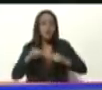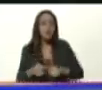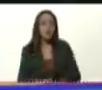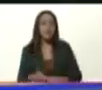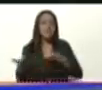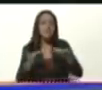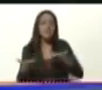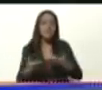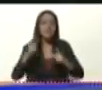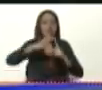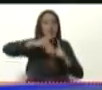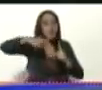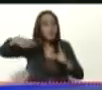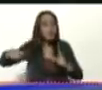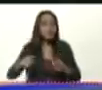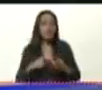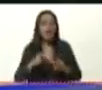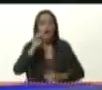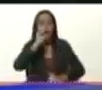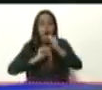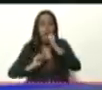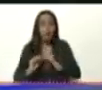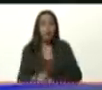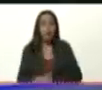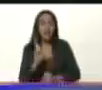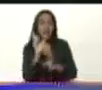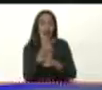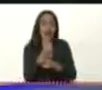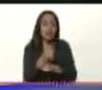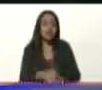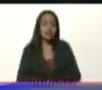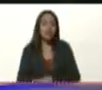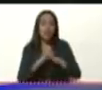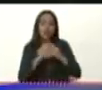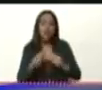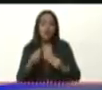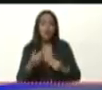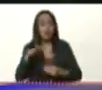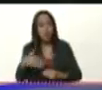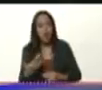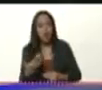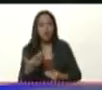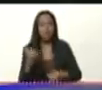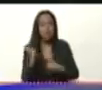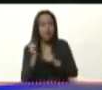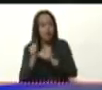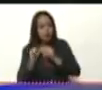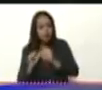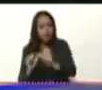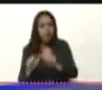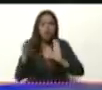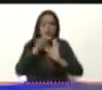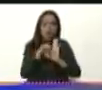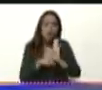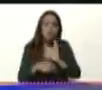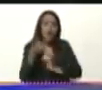servicios como electricidad, agua, gas doméstico, todos estarían en sector. Ya son medidas que hemos